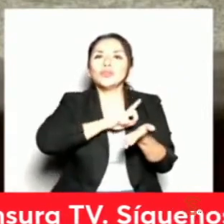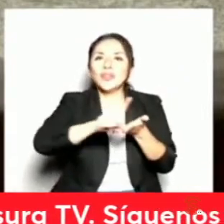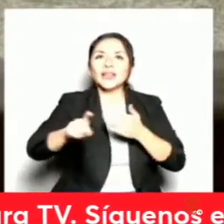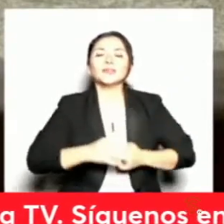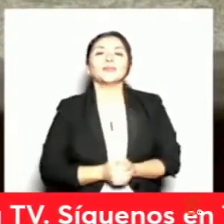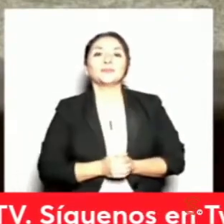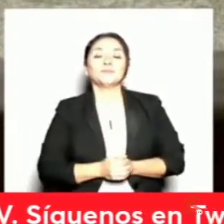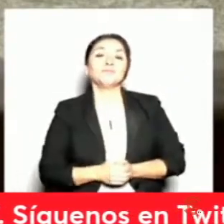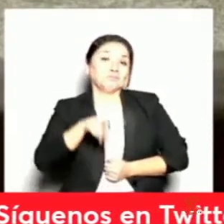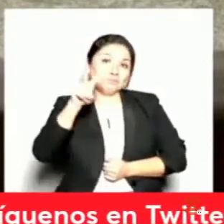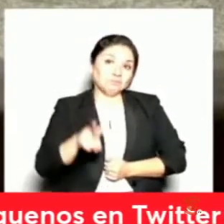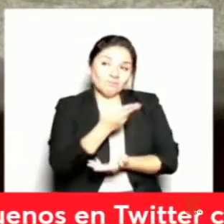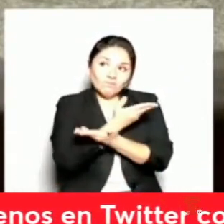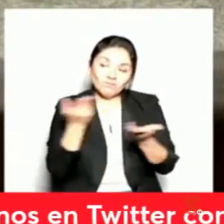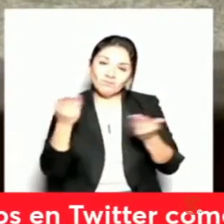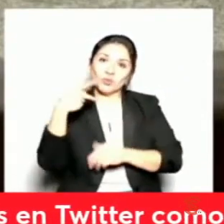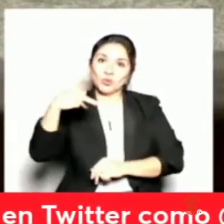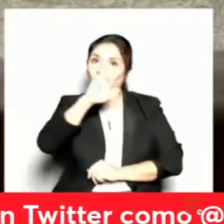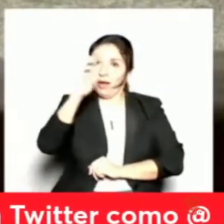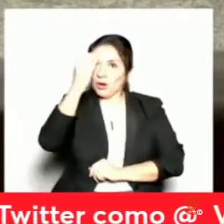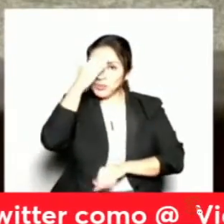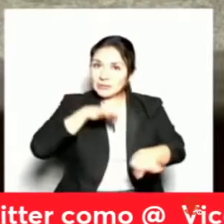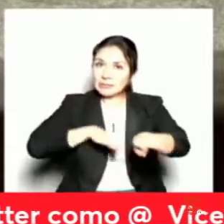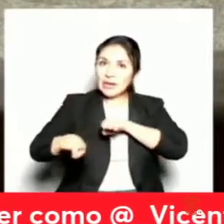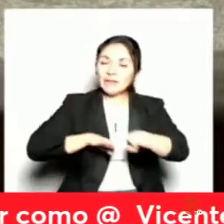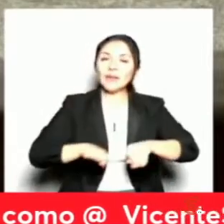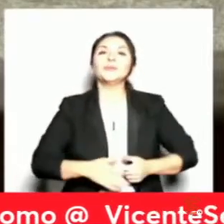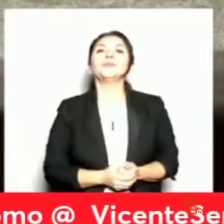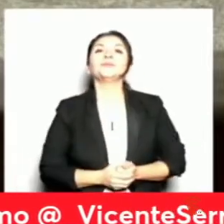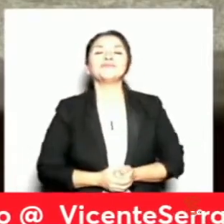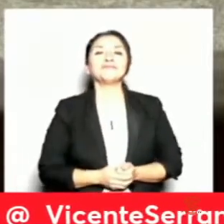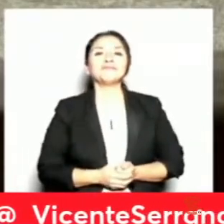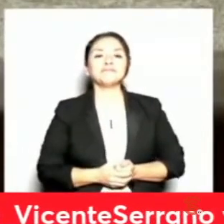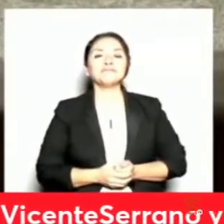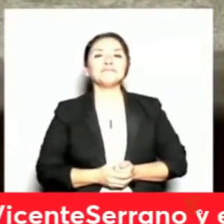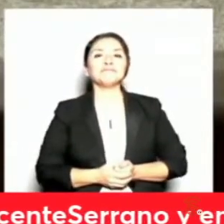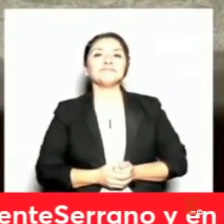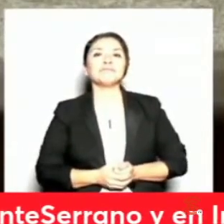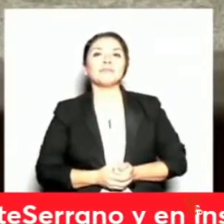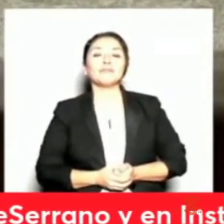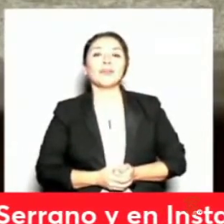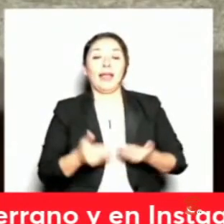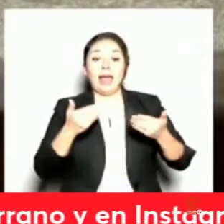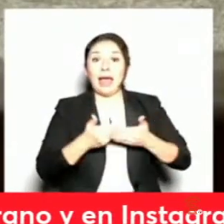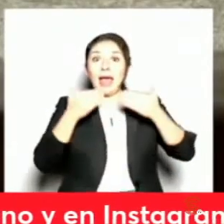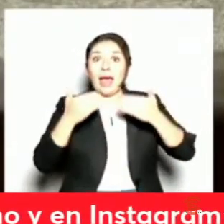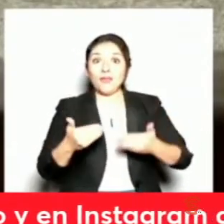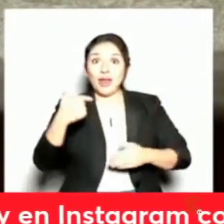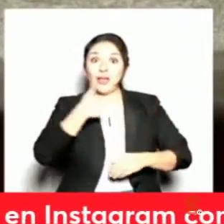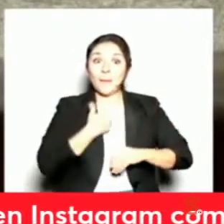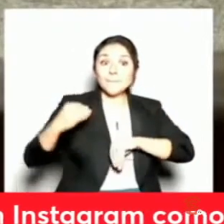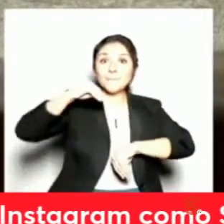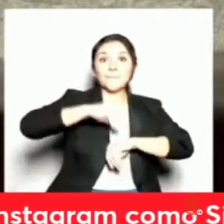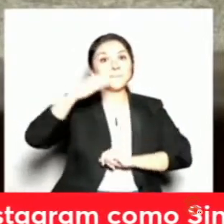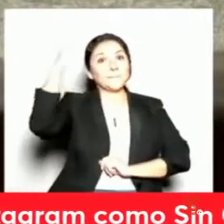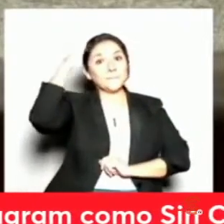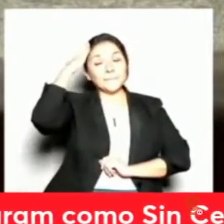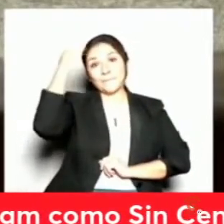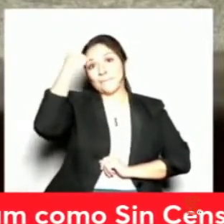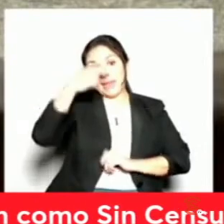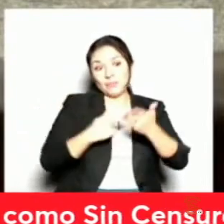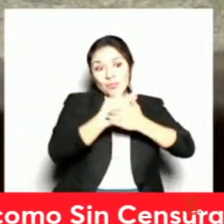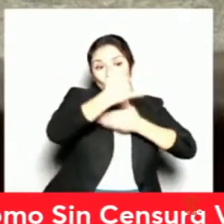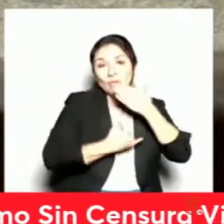gran reconocimiento. Me honra encabezar este proyecto de